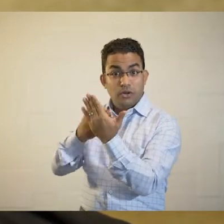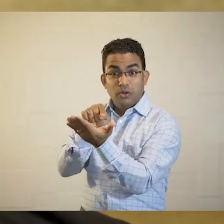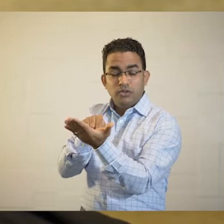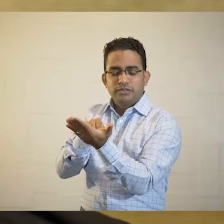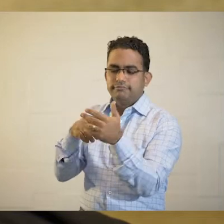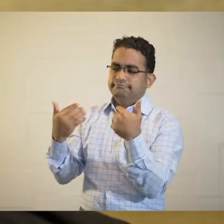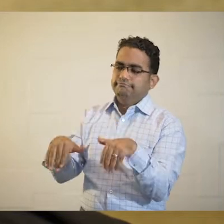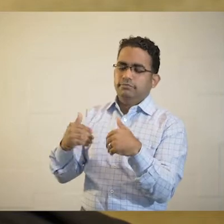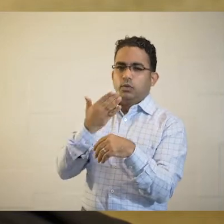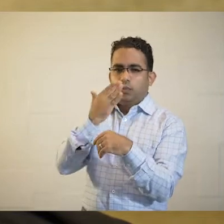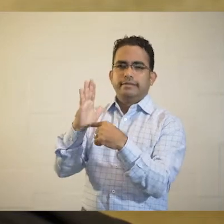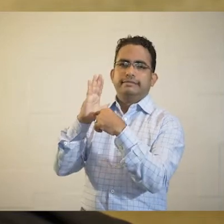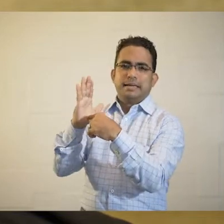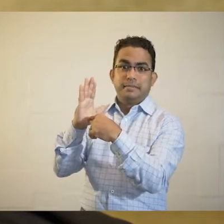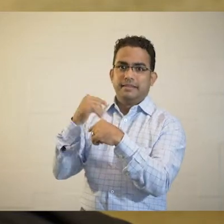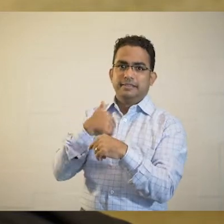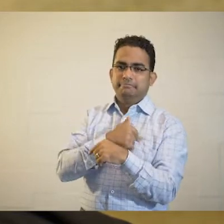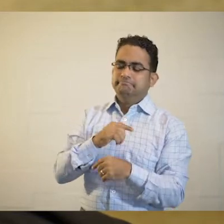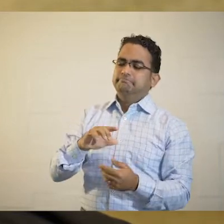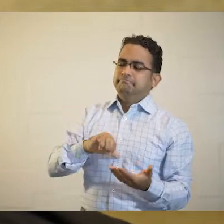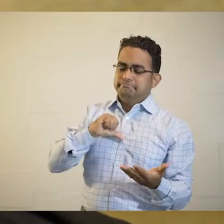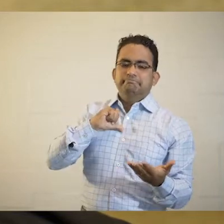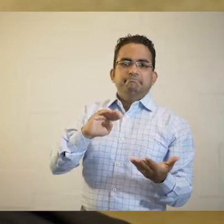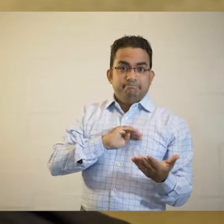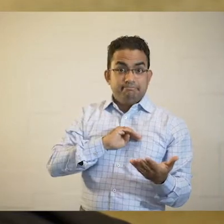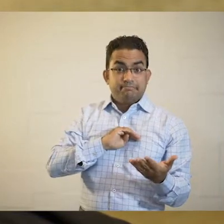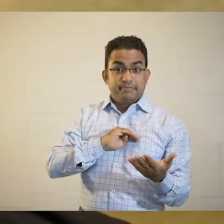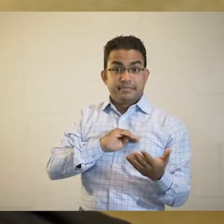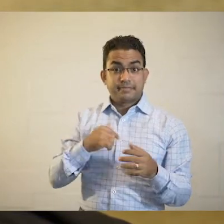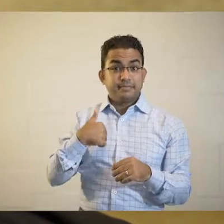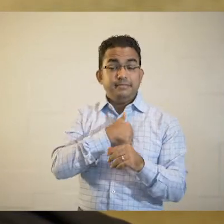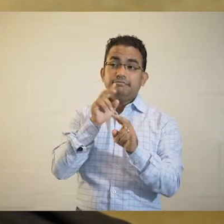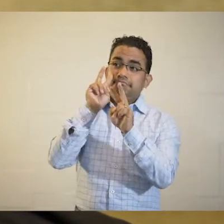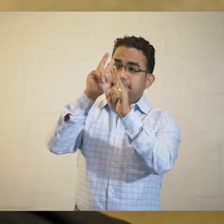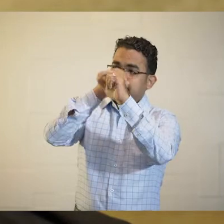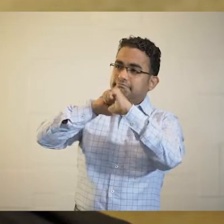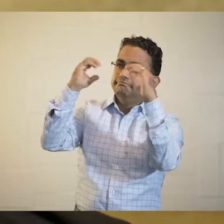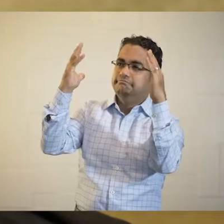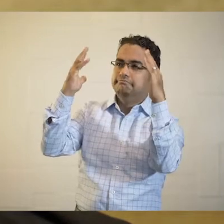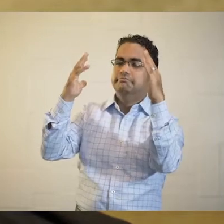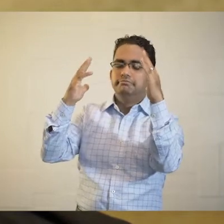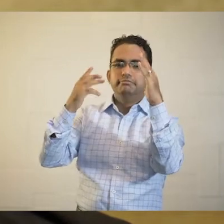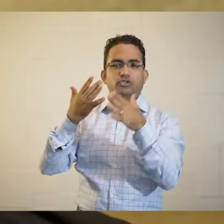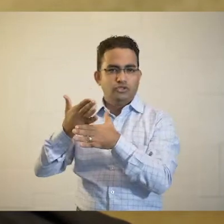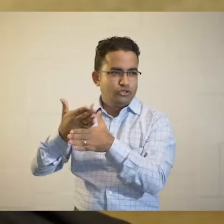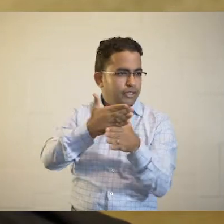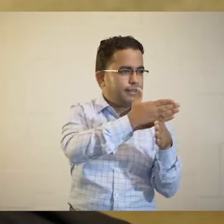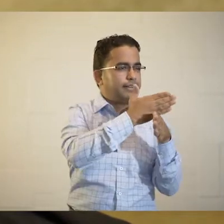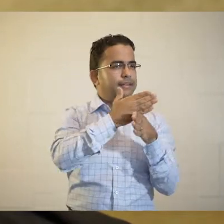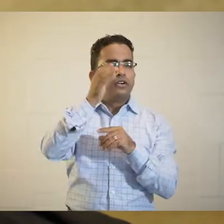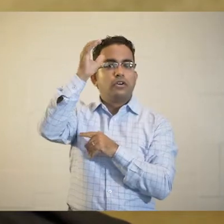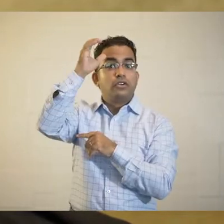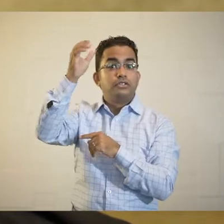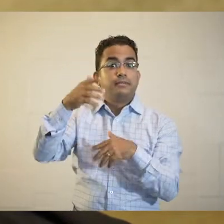APAP Todos es un vivo ejemplo de este accionar porque lleva implícita nuestra visión de valor